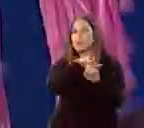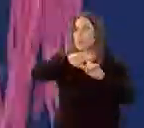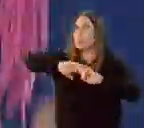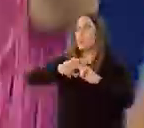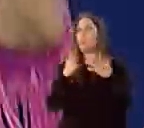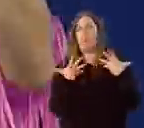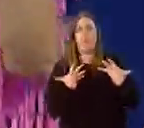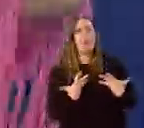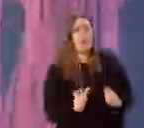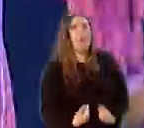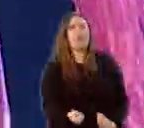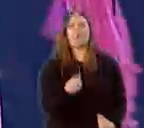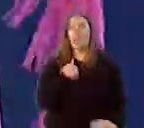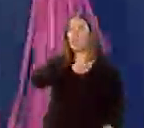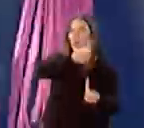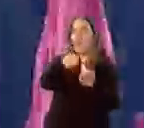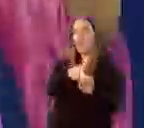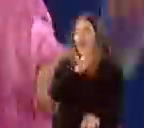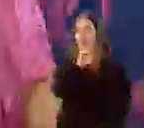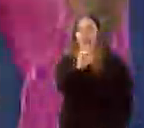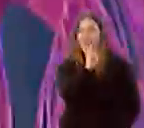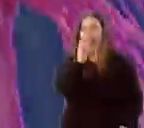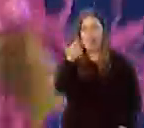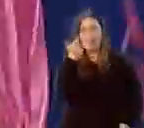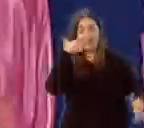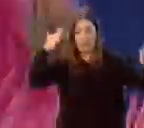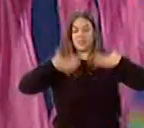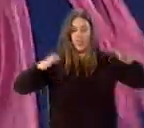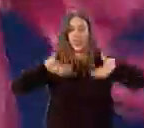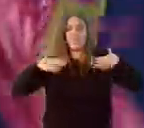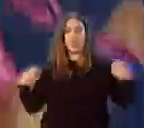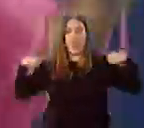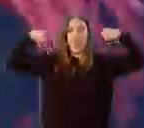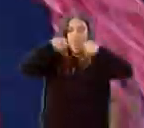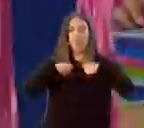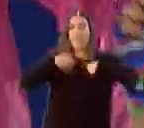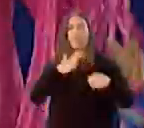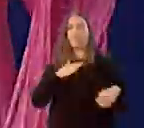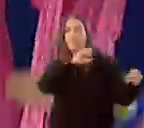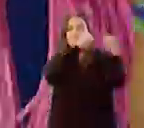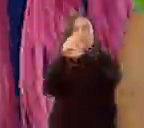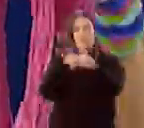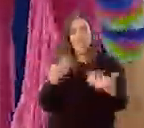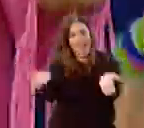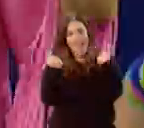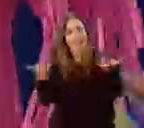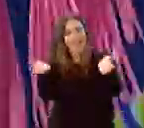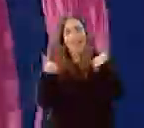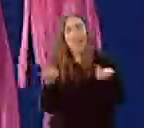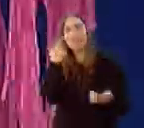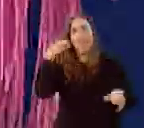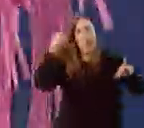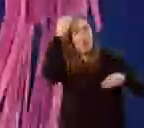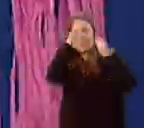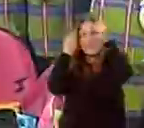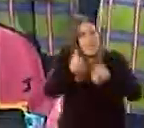yo tengo la medicina de lo que quieras y te esperas nada pierde más vive conmigo